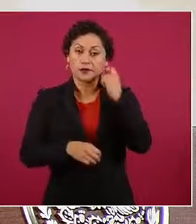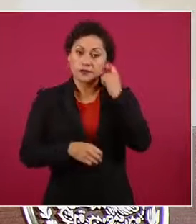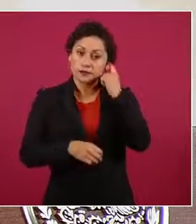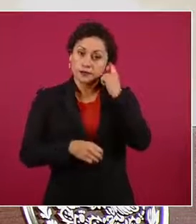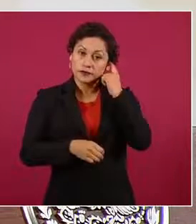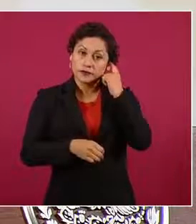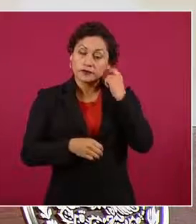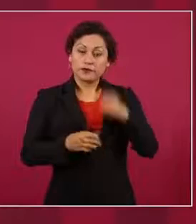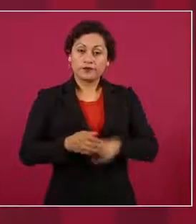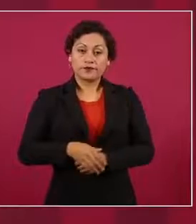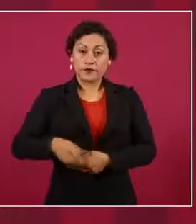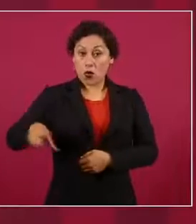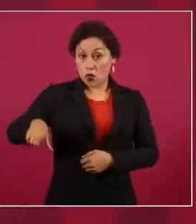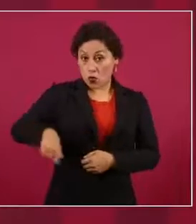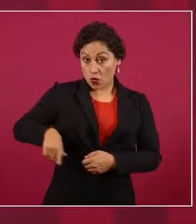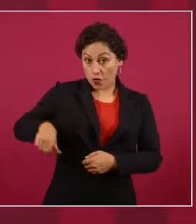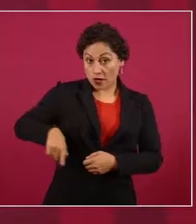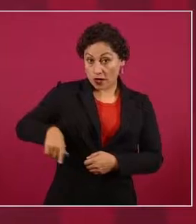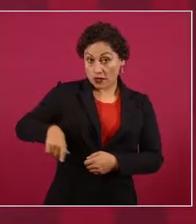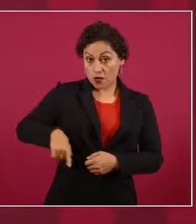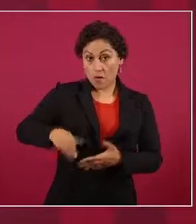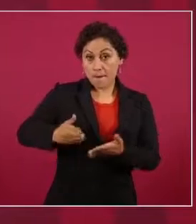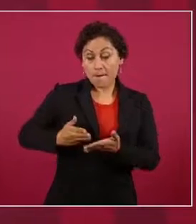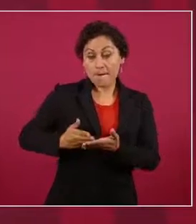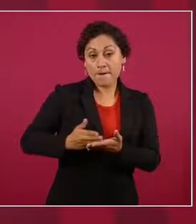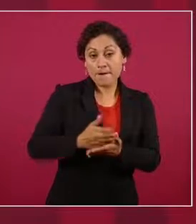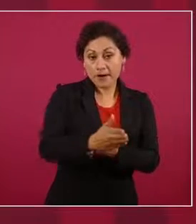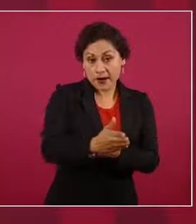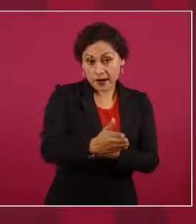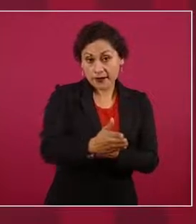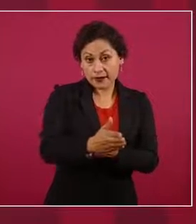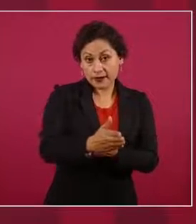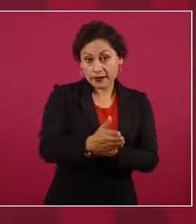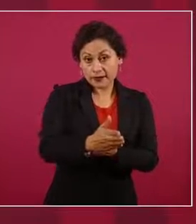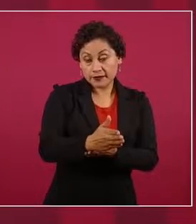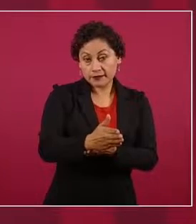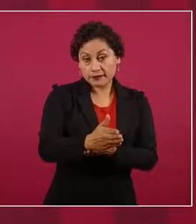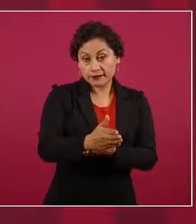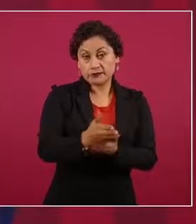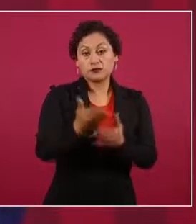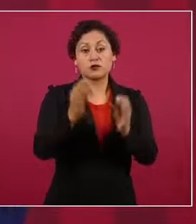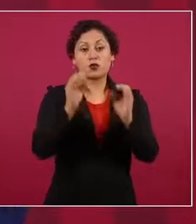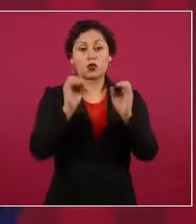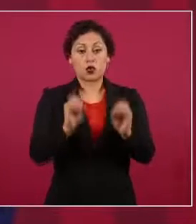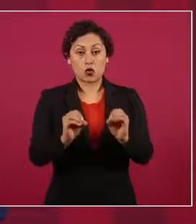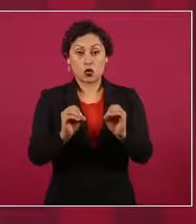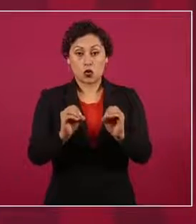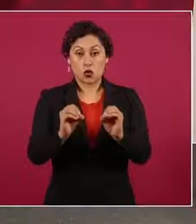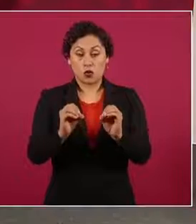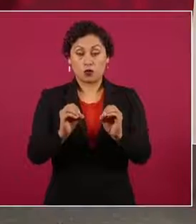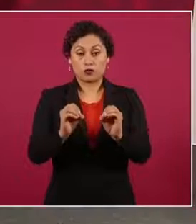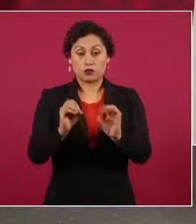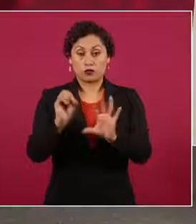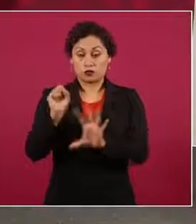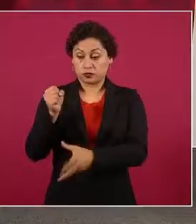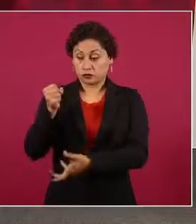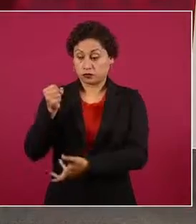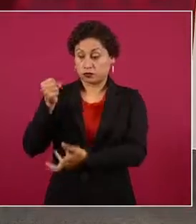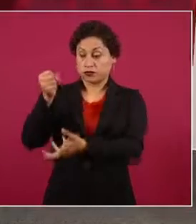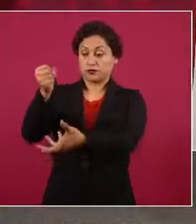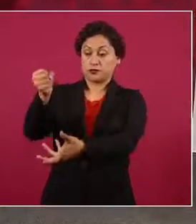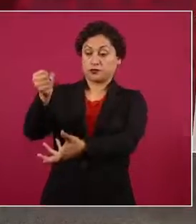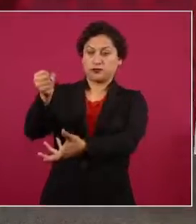de los gobiernos y se usa dinero del presupuesto, que es de